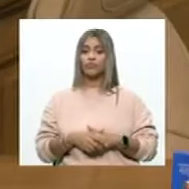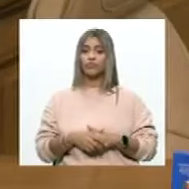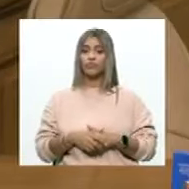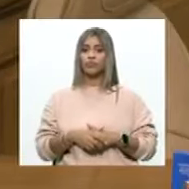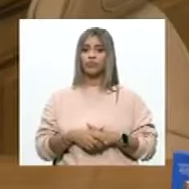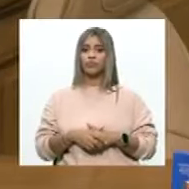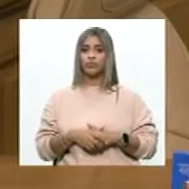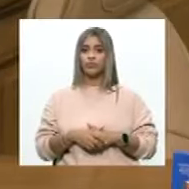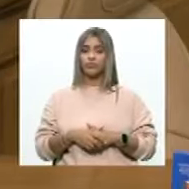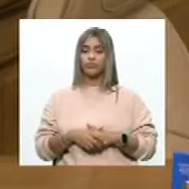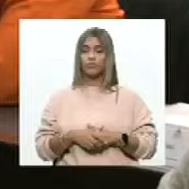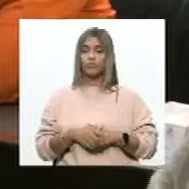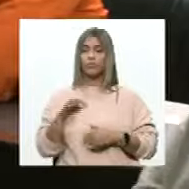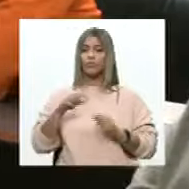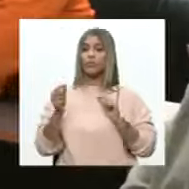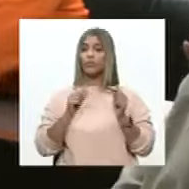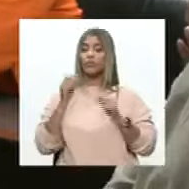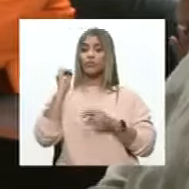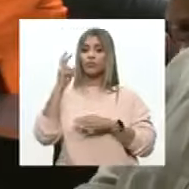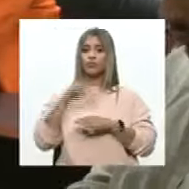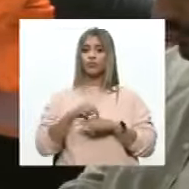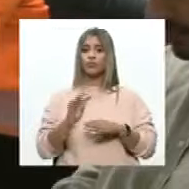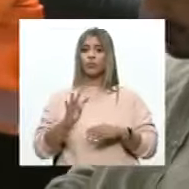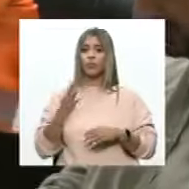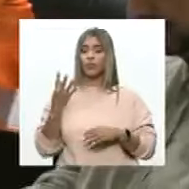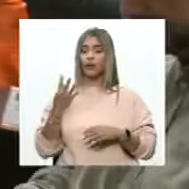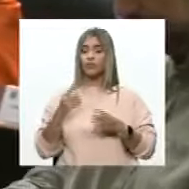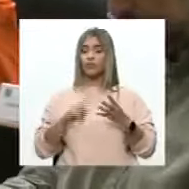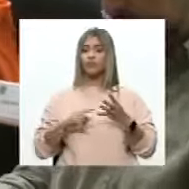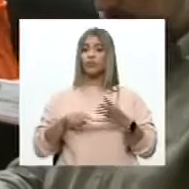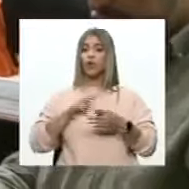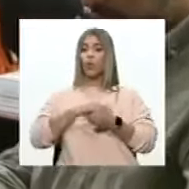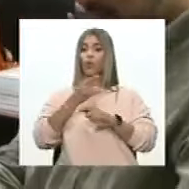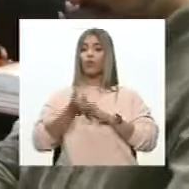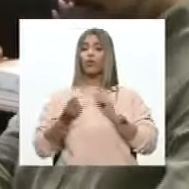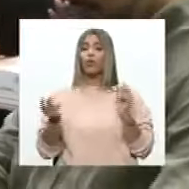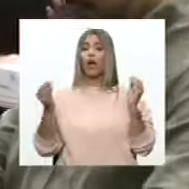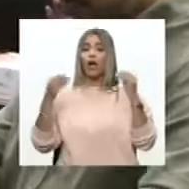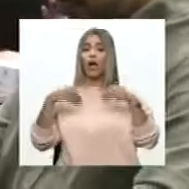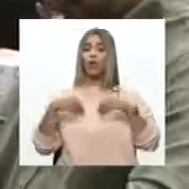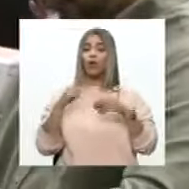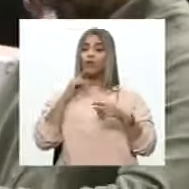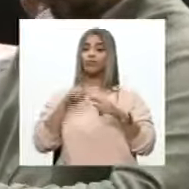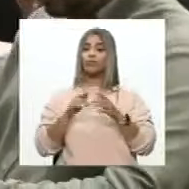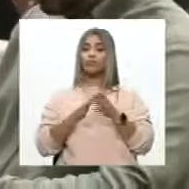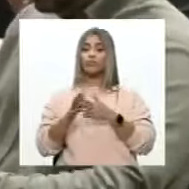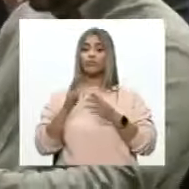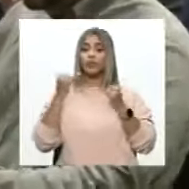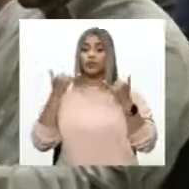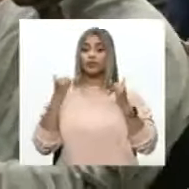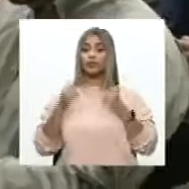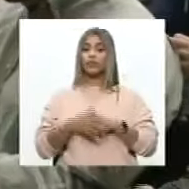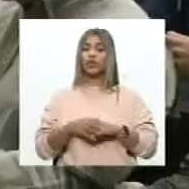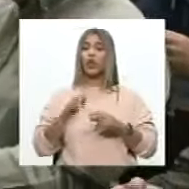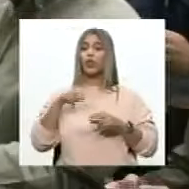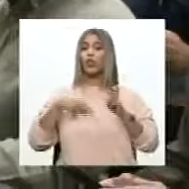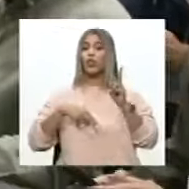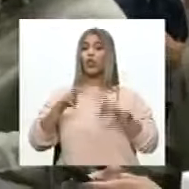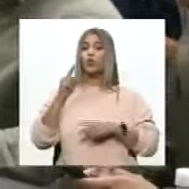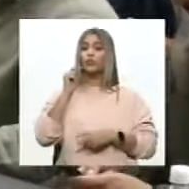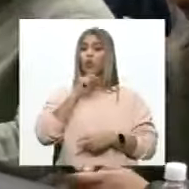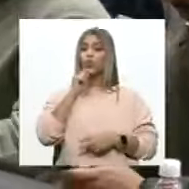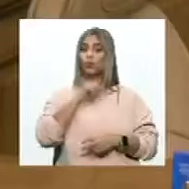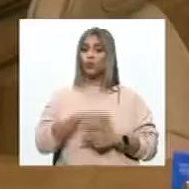de Debates de la Asamblea Nacional. Cuarto, proyecto de acuerdo con motivo de conmemorarse el 12 de